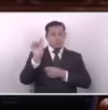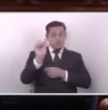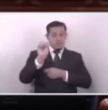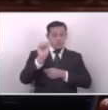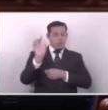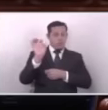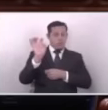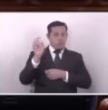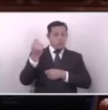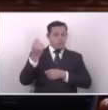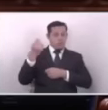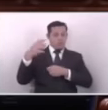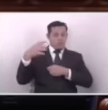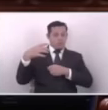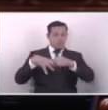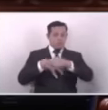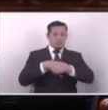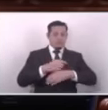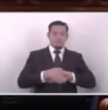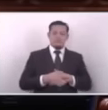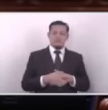para robar.